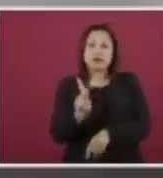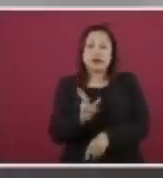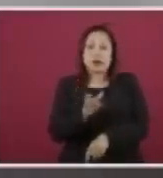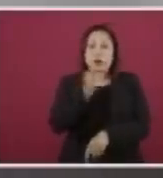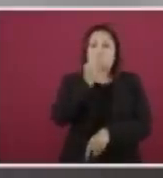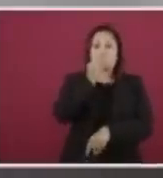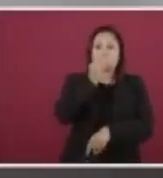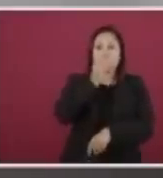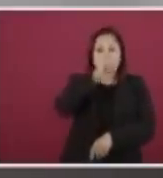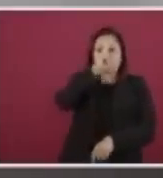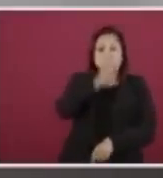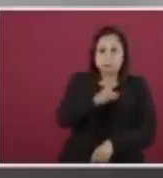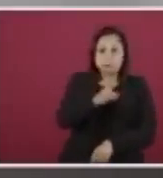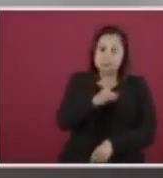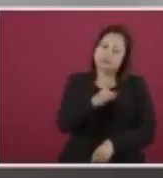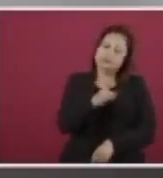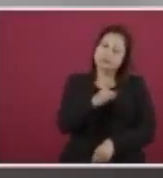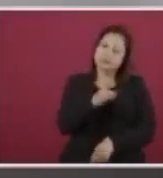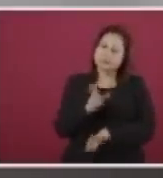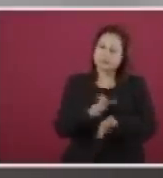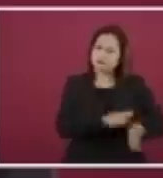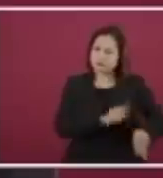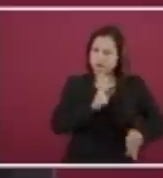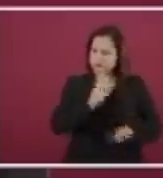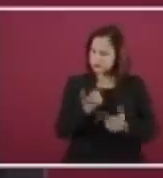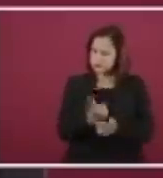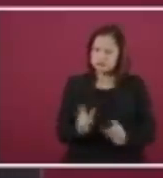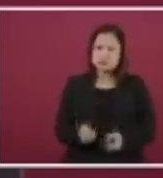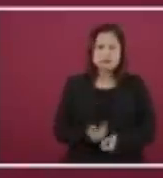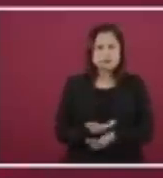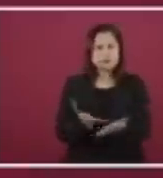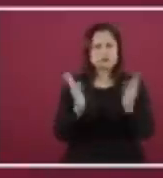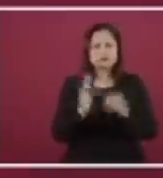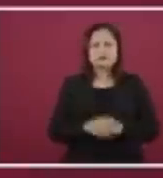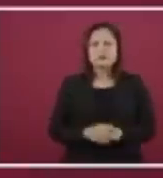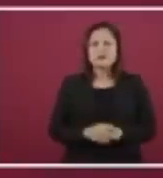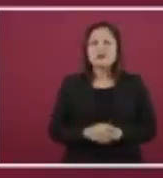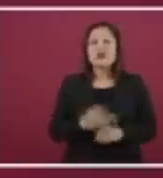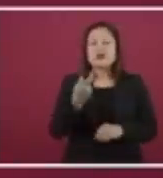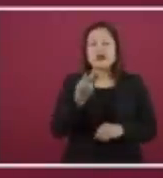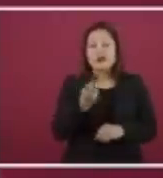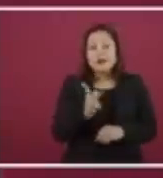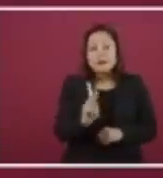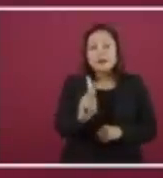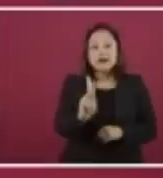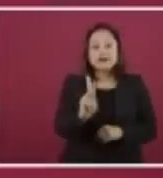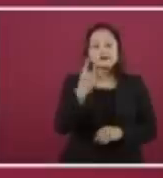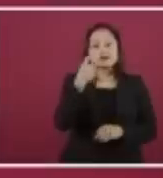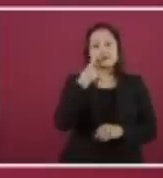Pero lo ideal sería que las empresas encargadas